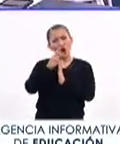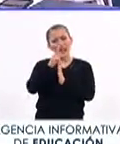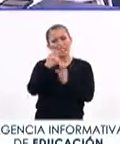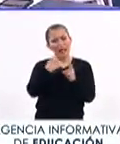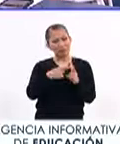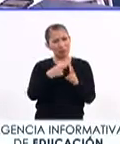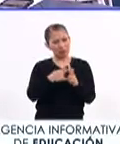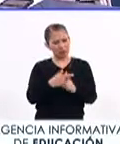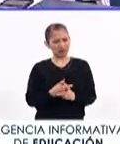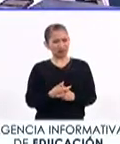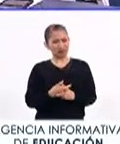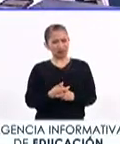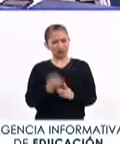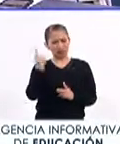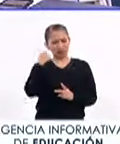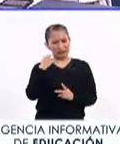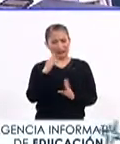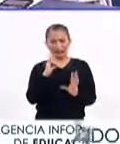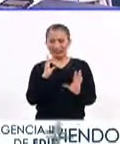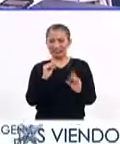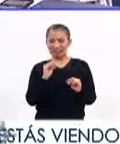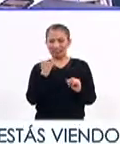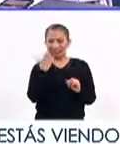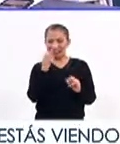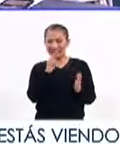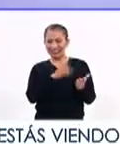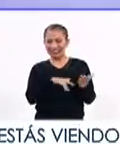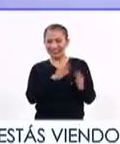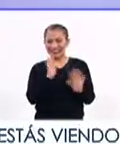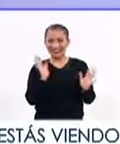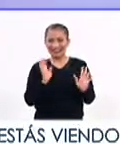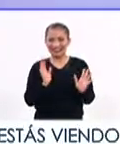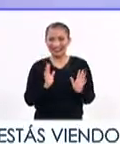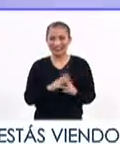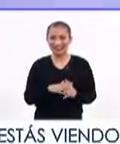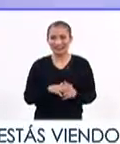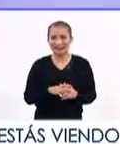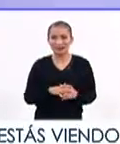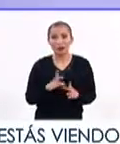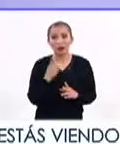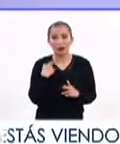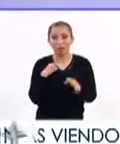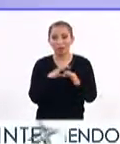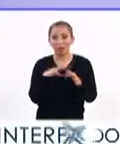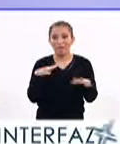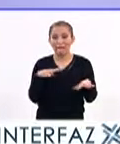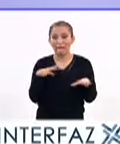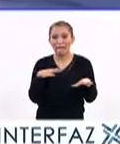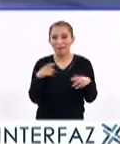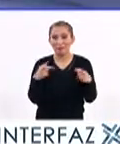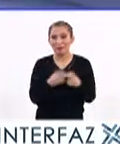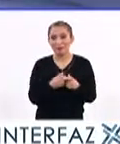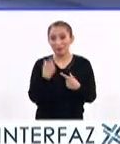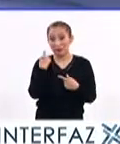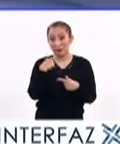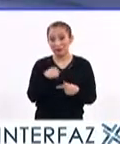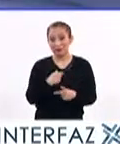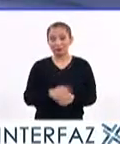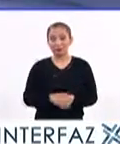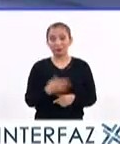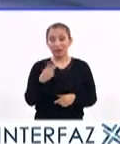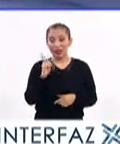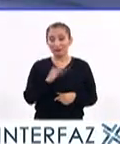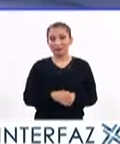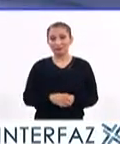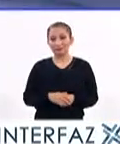las matemáticas, que ni siquiera quise acercarme a él porque... ¿Por qué? Cortocircuito. Era como cortocircuito para mí, pero